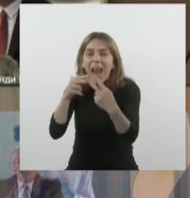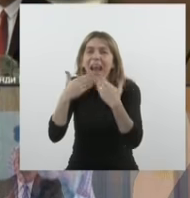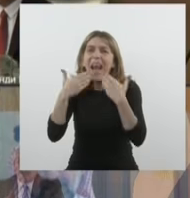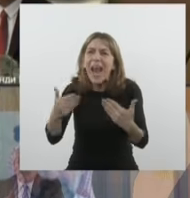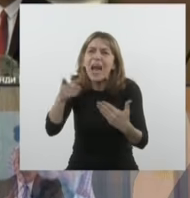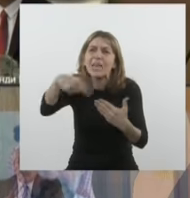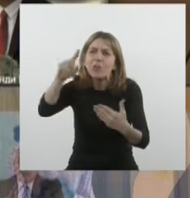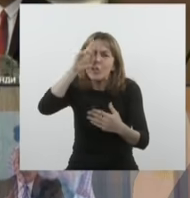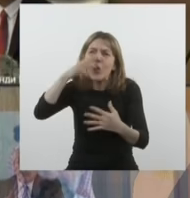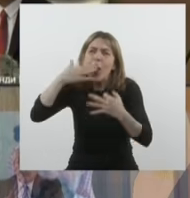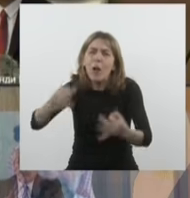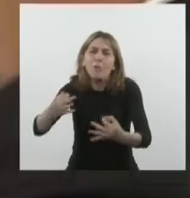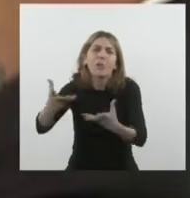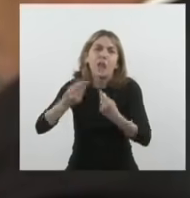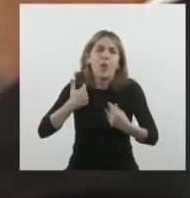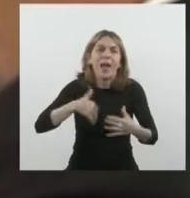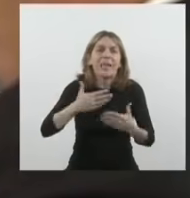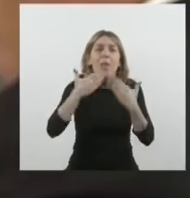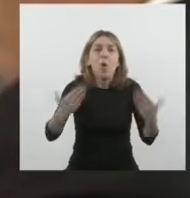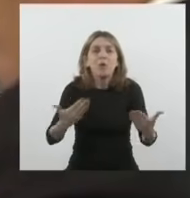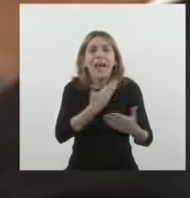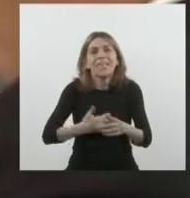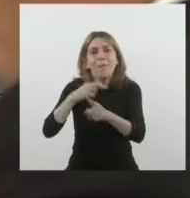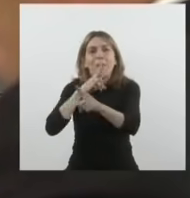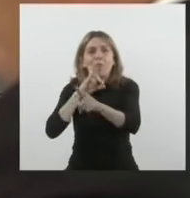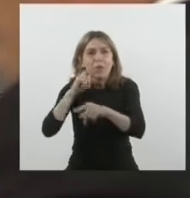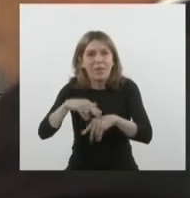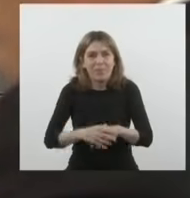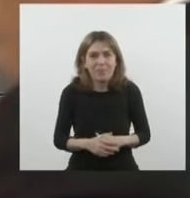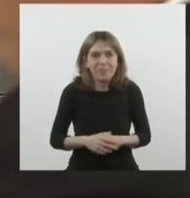que ha tomado con mi patria muchas gracias presidente putin